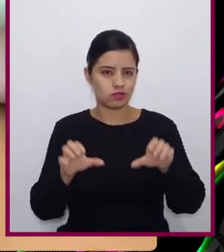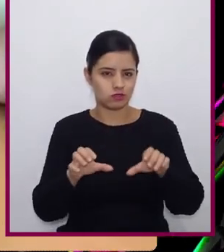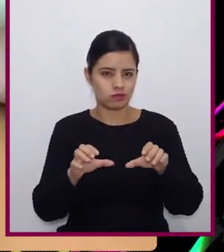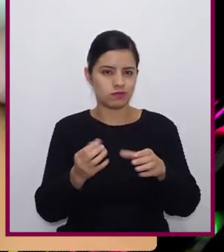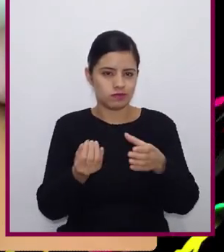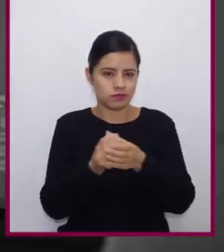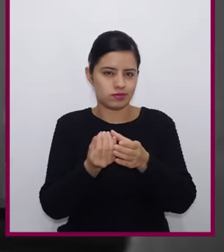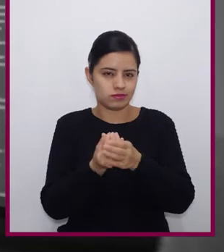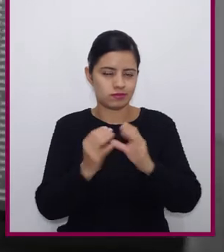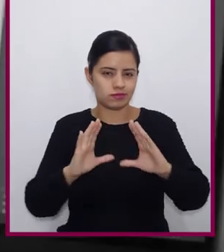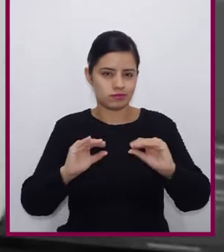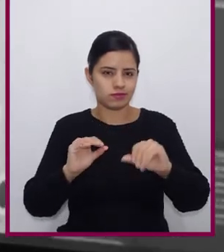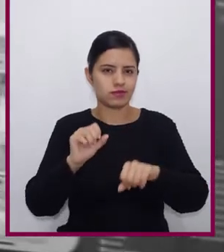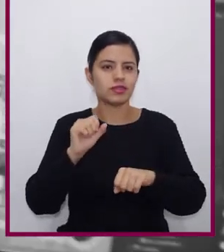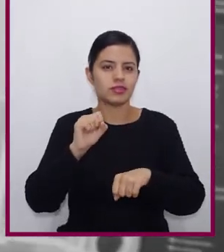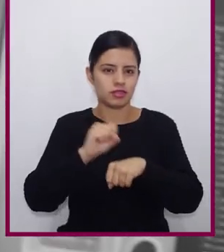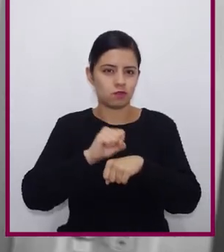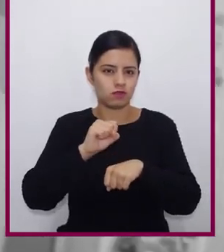nivel secundario.